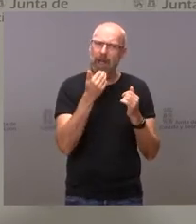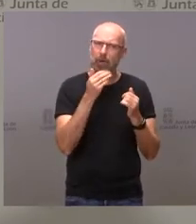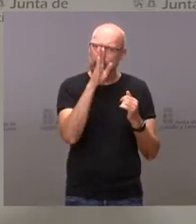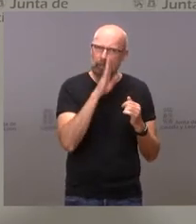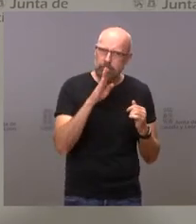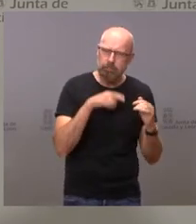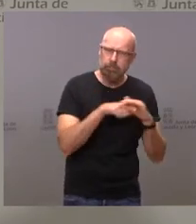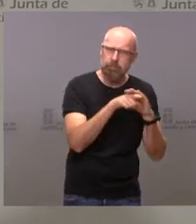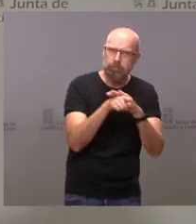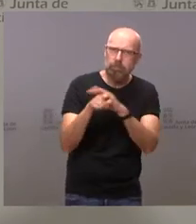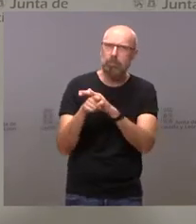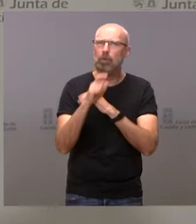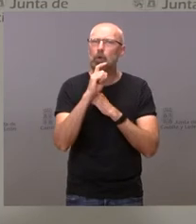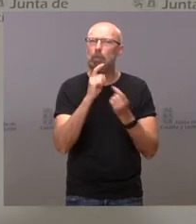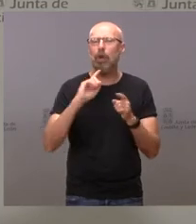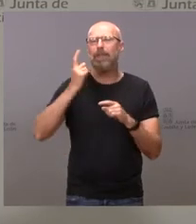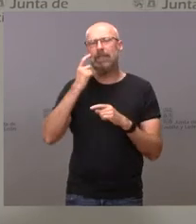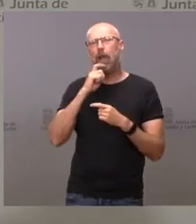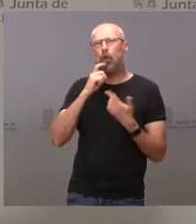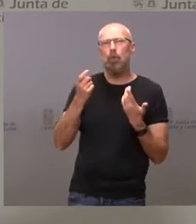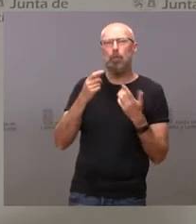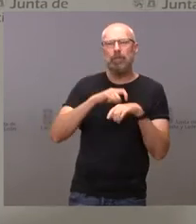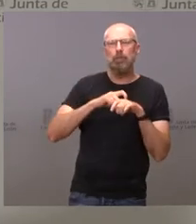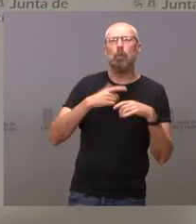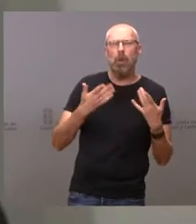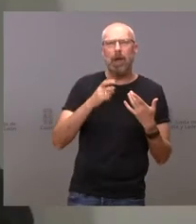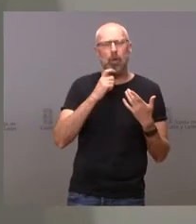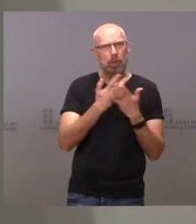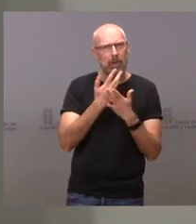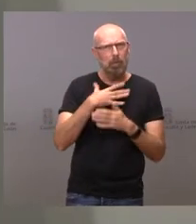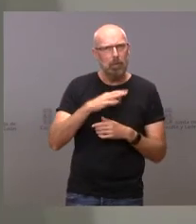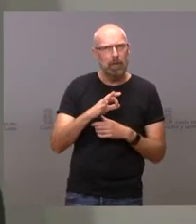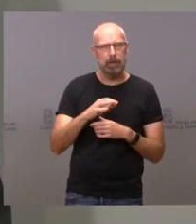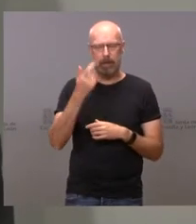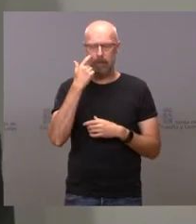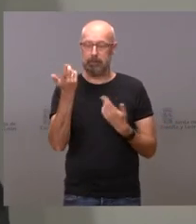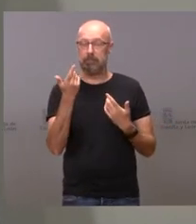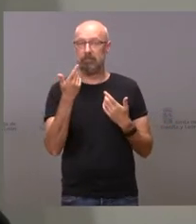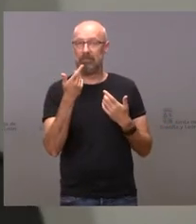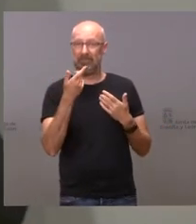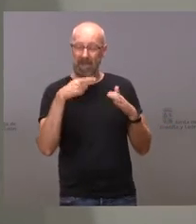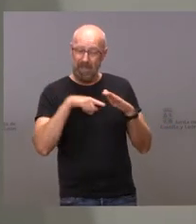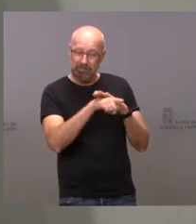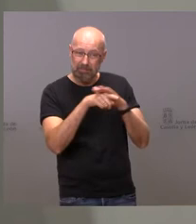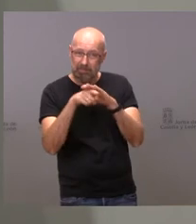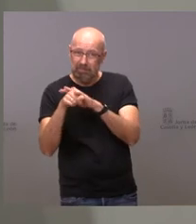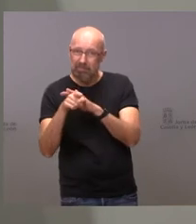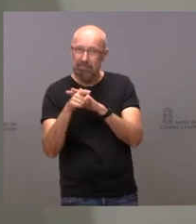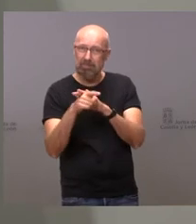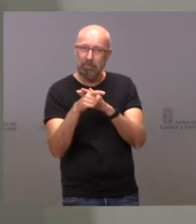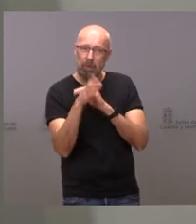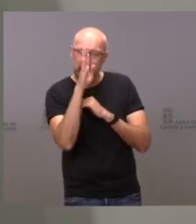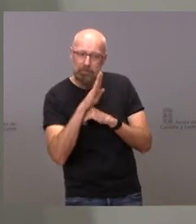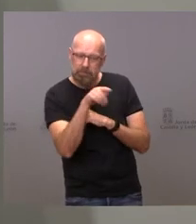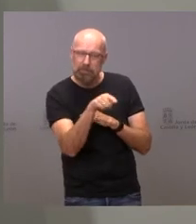qué es lo que se detecta y Hay todo tipo de ataques. No le puedo detallar exactamente las categorías de ataques,